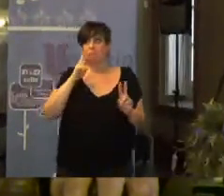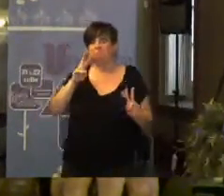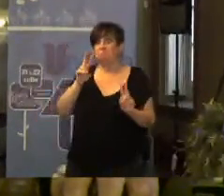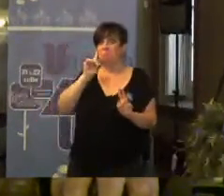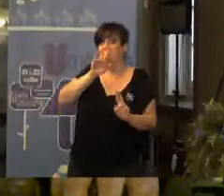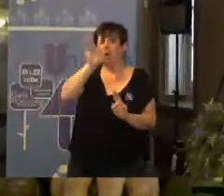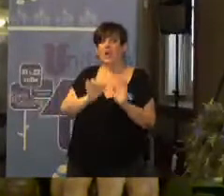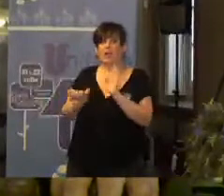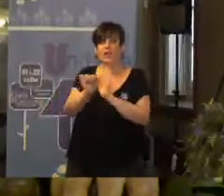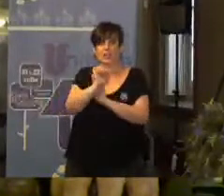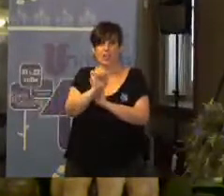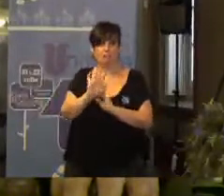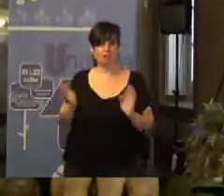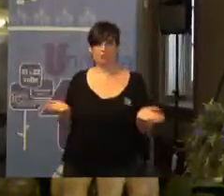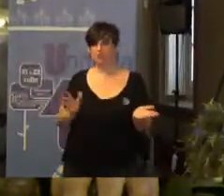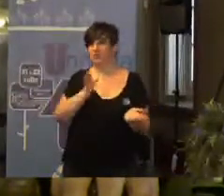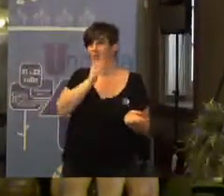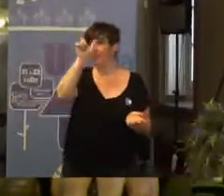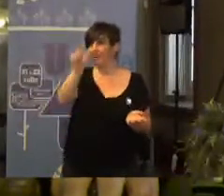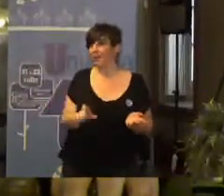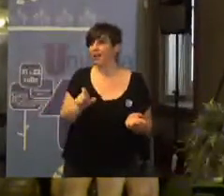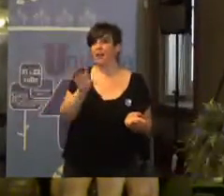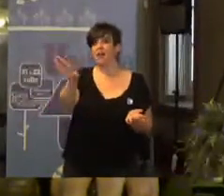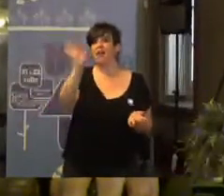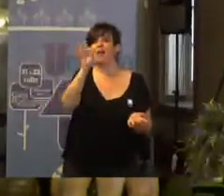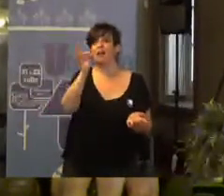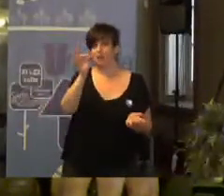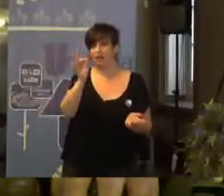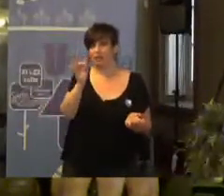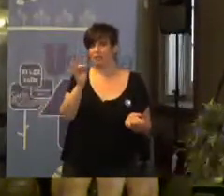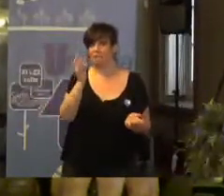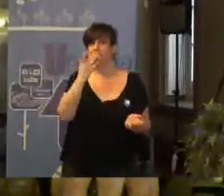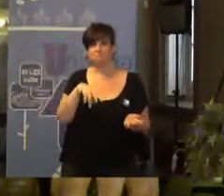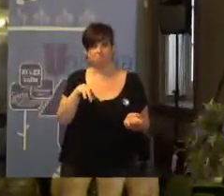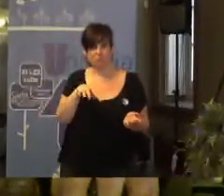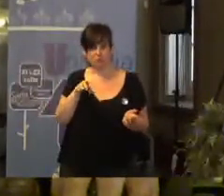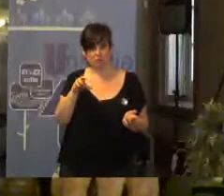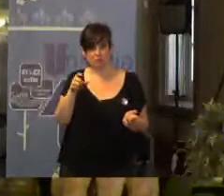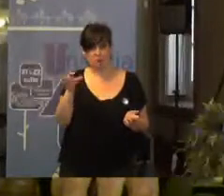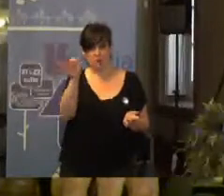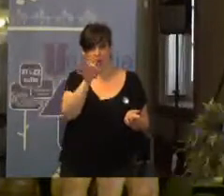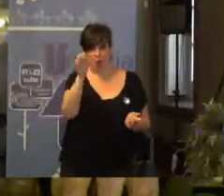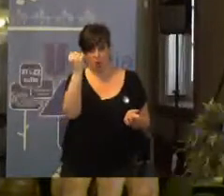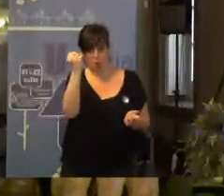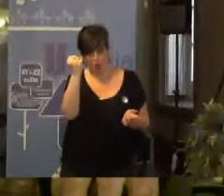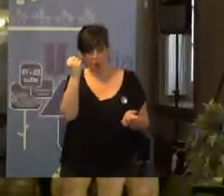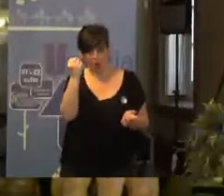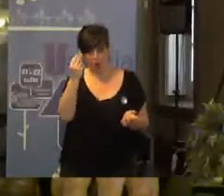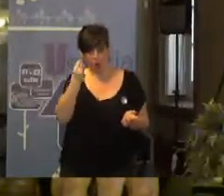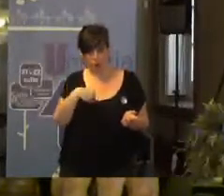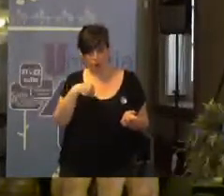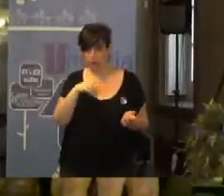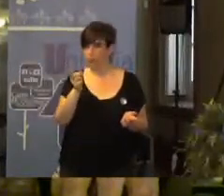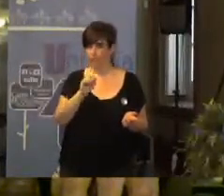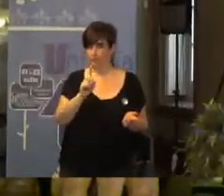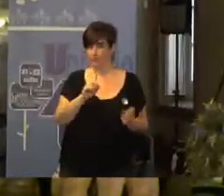sea, por qué? Porque esa persoa non foi escollida por Podemos. Non foi Podemos que se presentou en Galicia. Esa persoa foi escollida